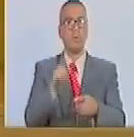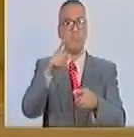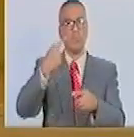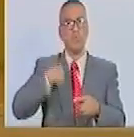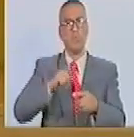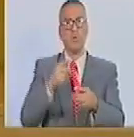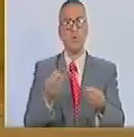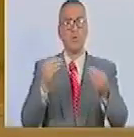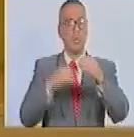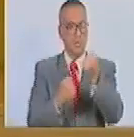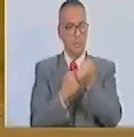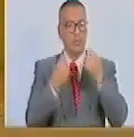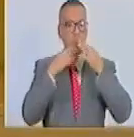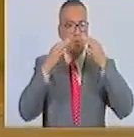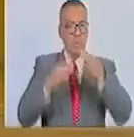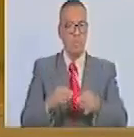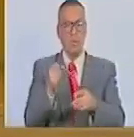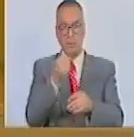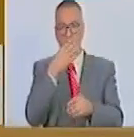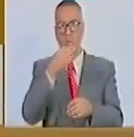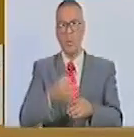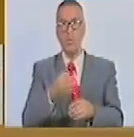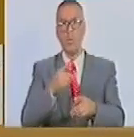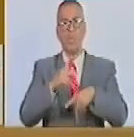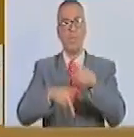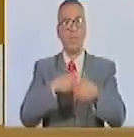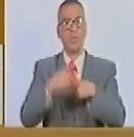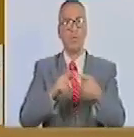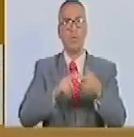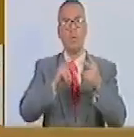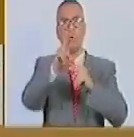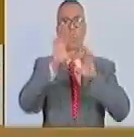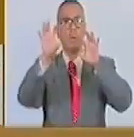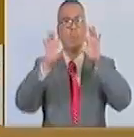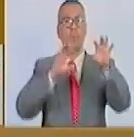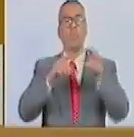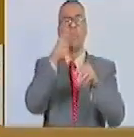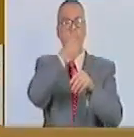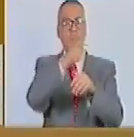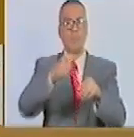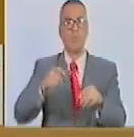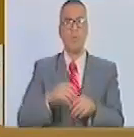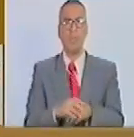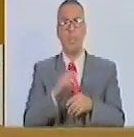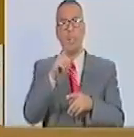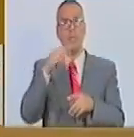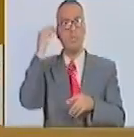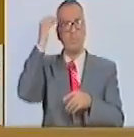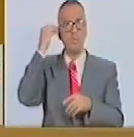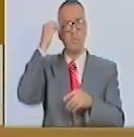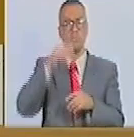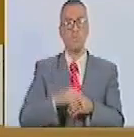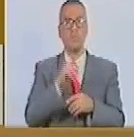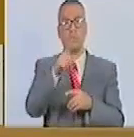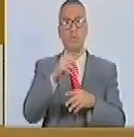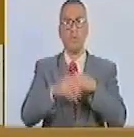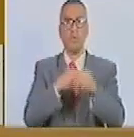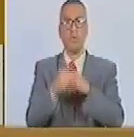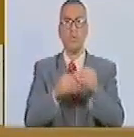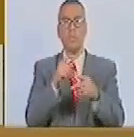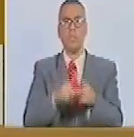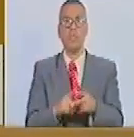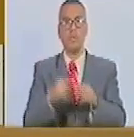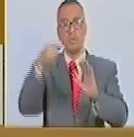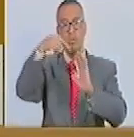un reimpulso real y efectivo para el desarrollo de ambas naciones y pueblos, considerando que ha sido mediante